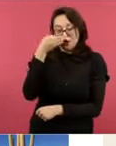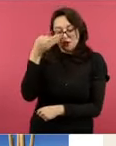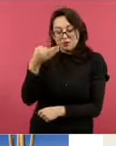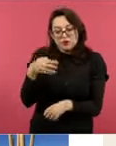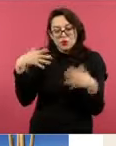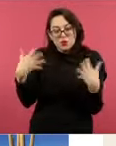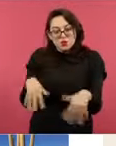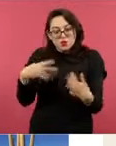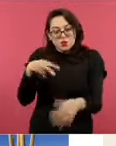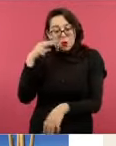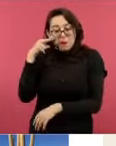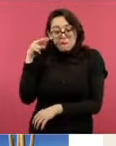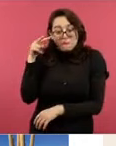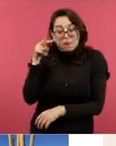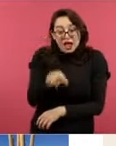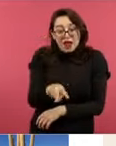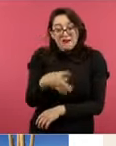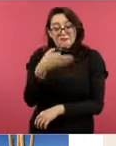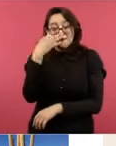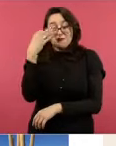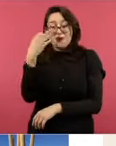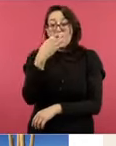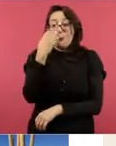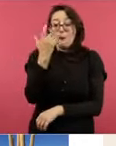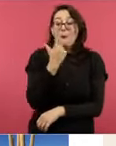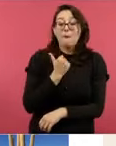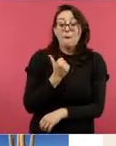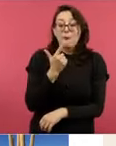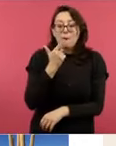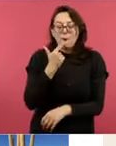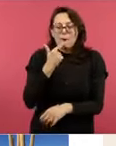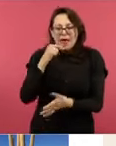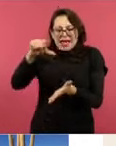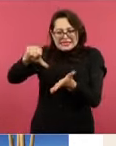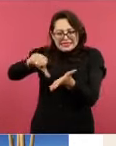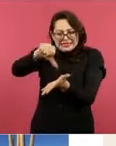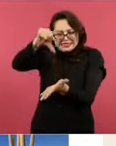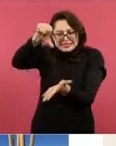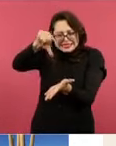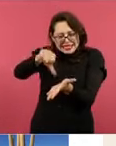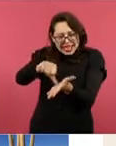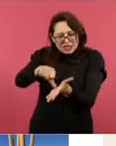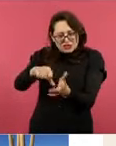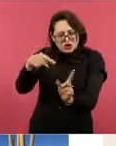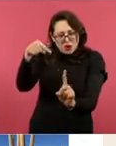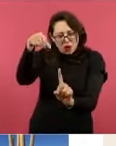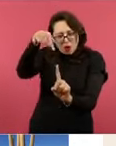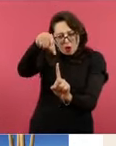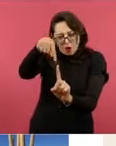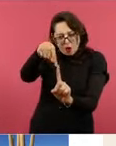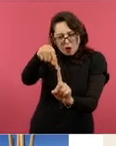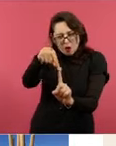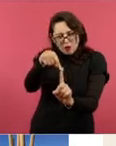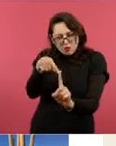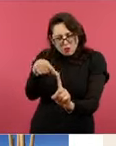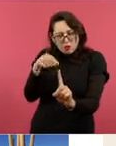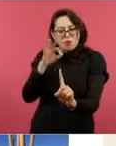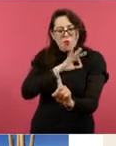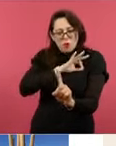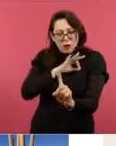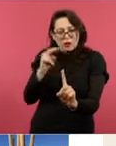flor, esa flor roja, tiene un centro. Y en ese centro puede ubicar que